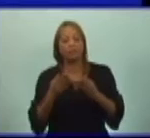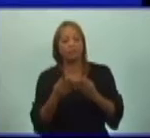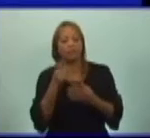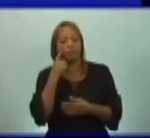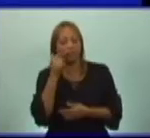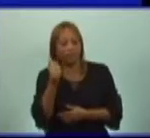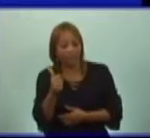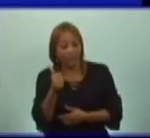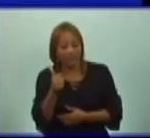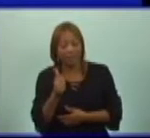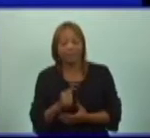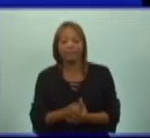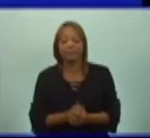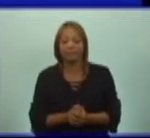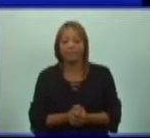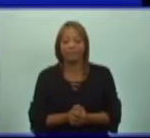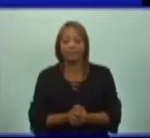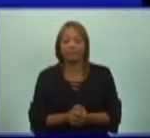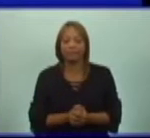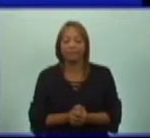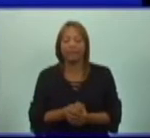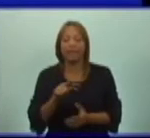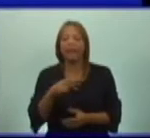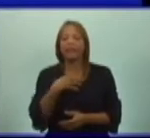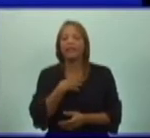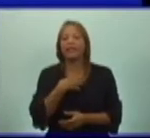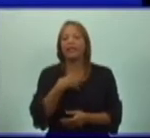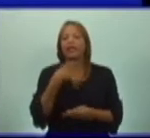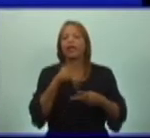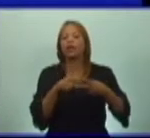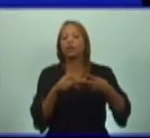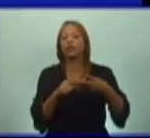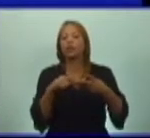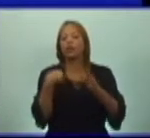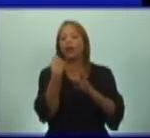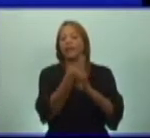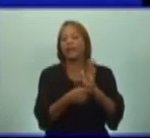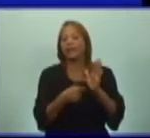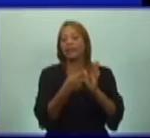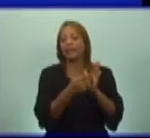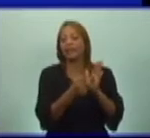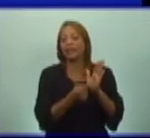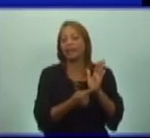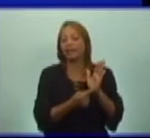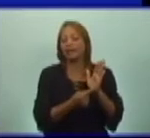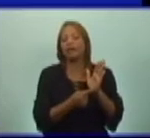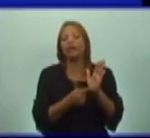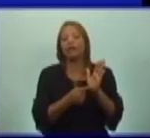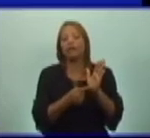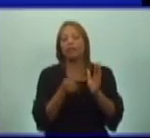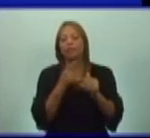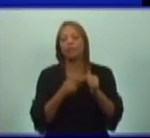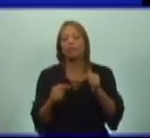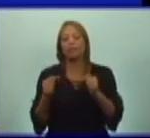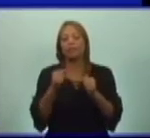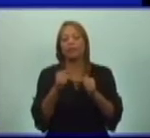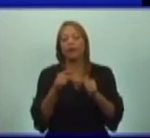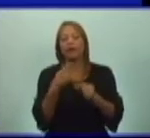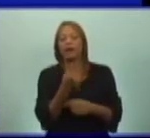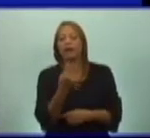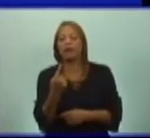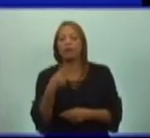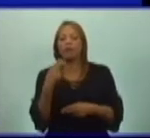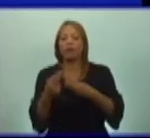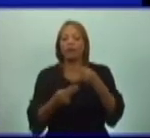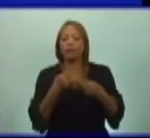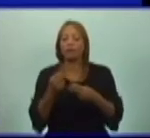ortografía. Fíjense, ya ahí tienen dos características fundamentales. Cada uno lo va a realizar porque están